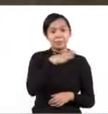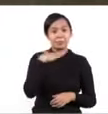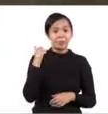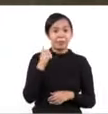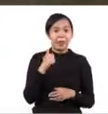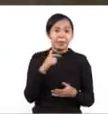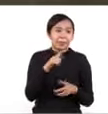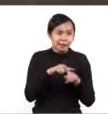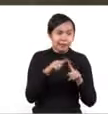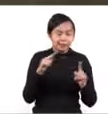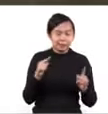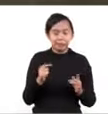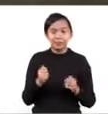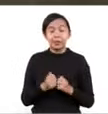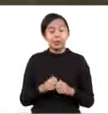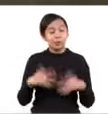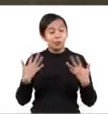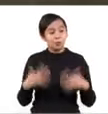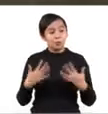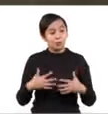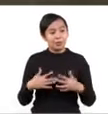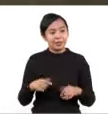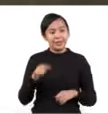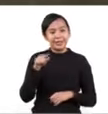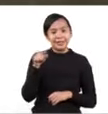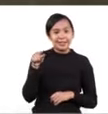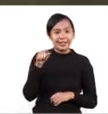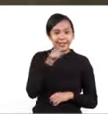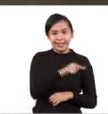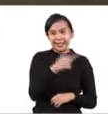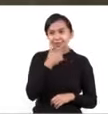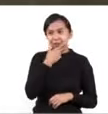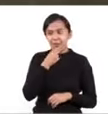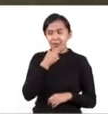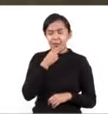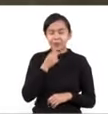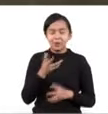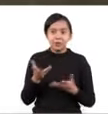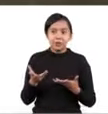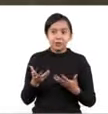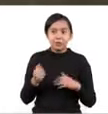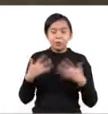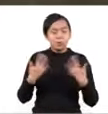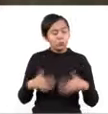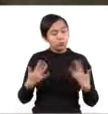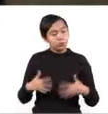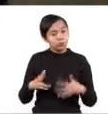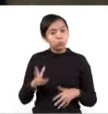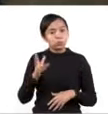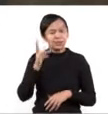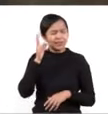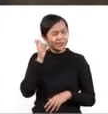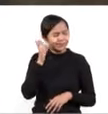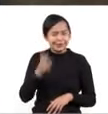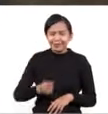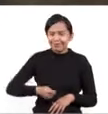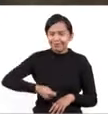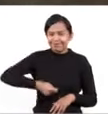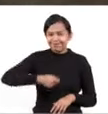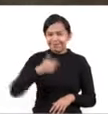segundo descubridor de América Latina lo escuché aquí por primera vez hasta que